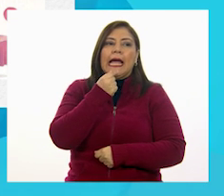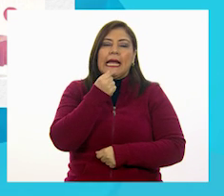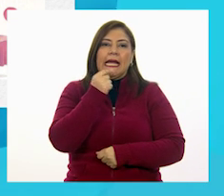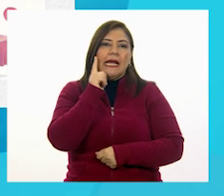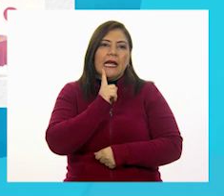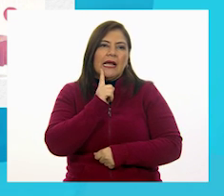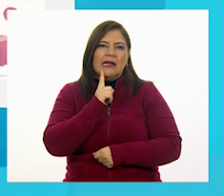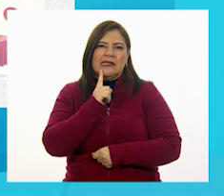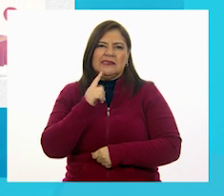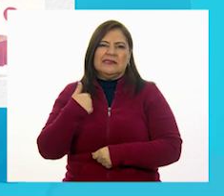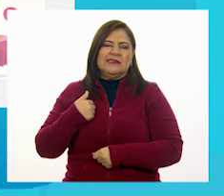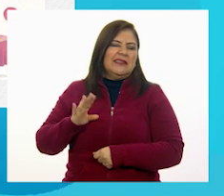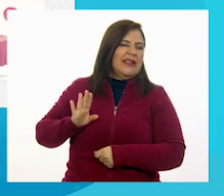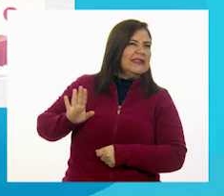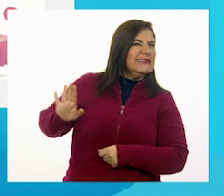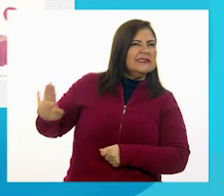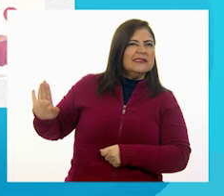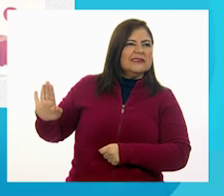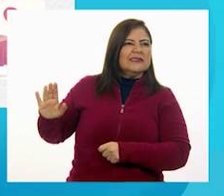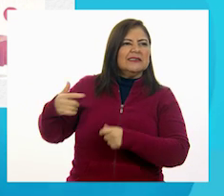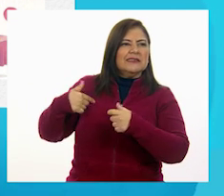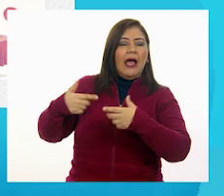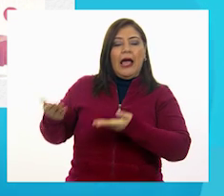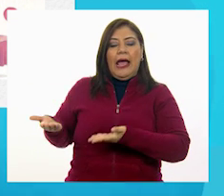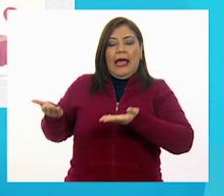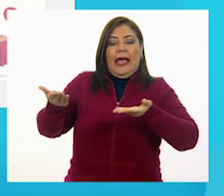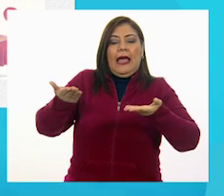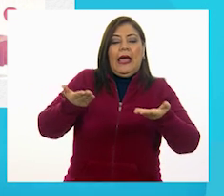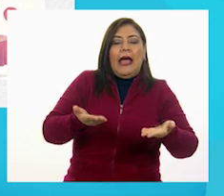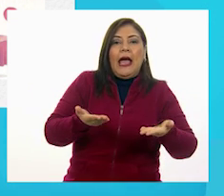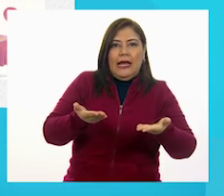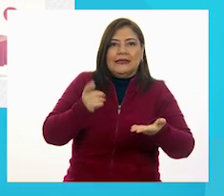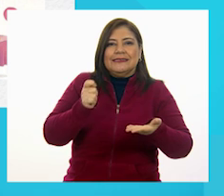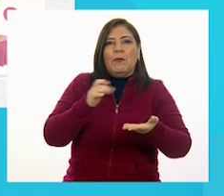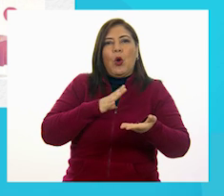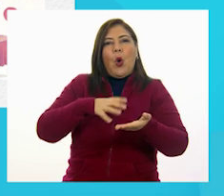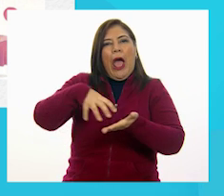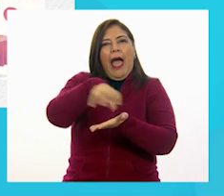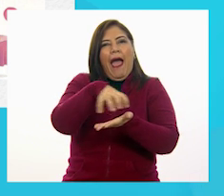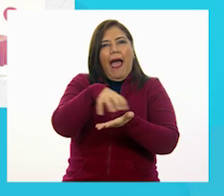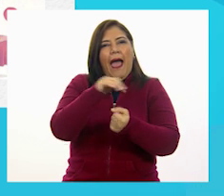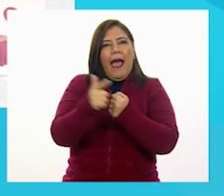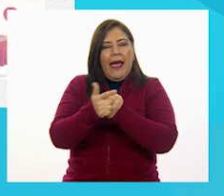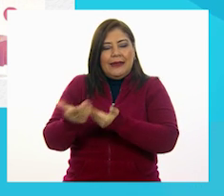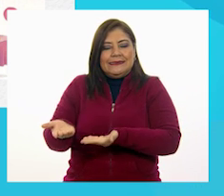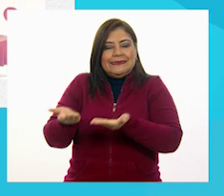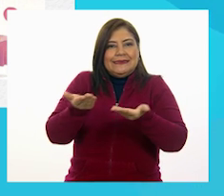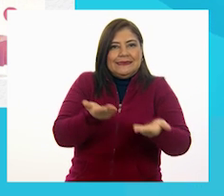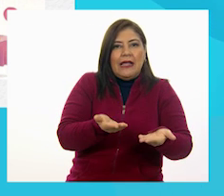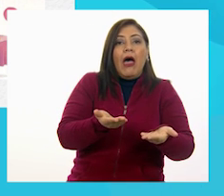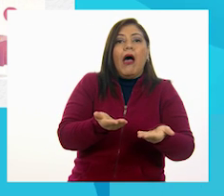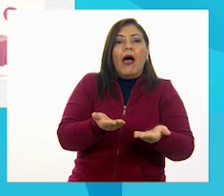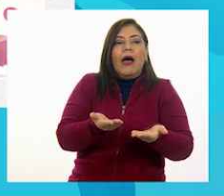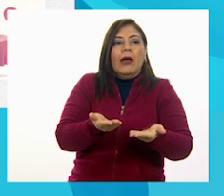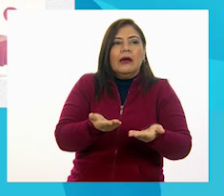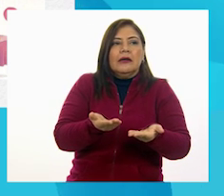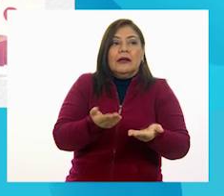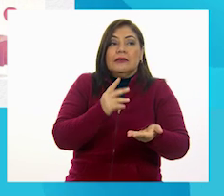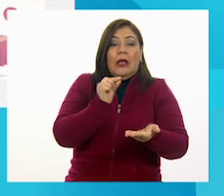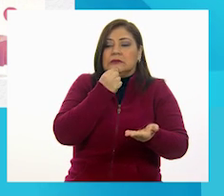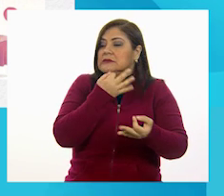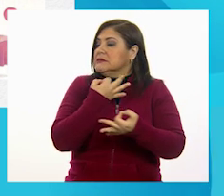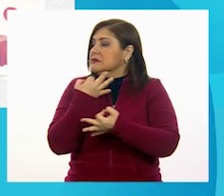está rechazando lo que lleva su mamá en la bandeja. Que parecen como gelatinas, ¿verdad? Algo así. Y está mirando fijamente el